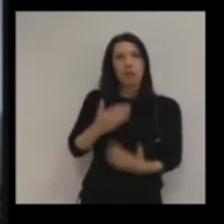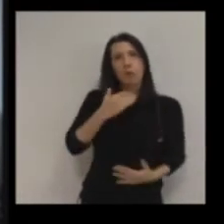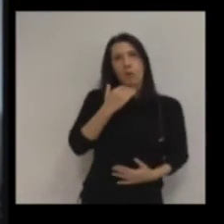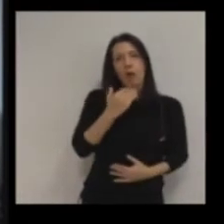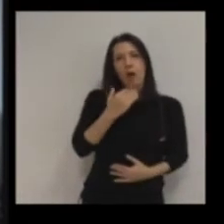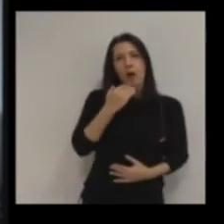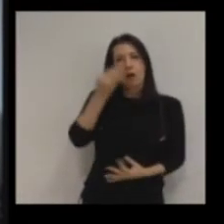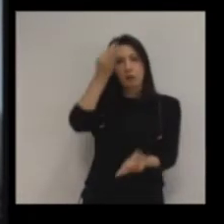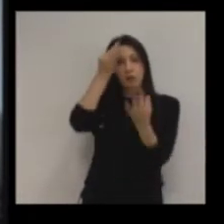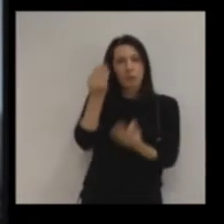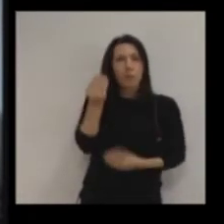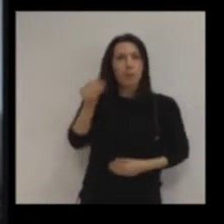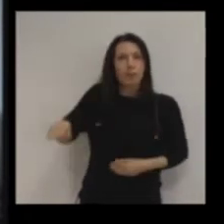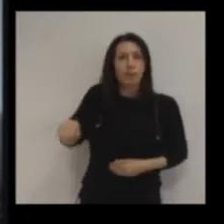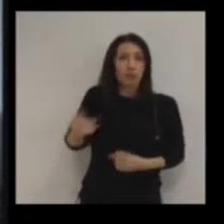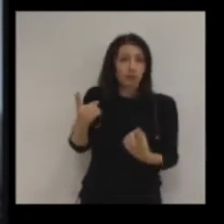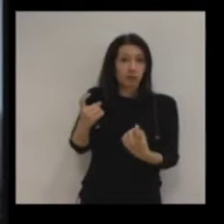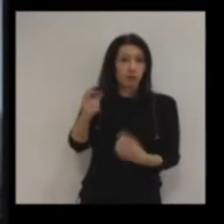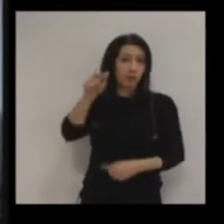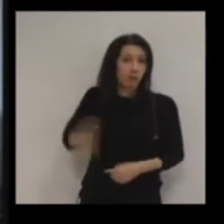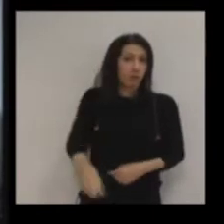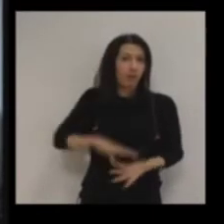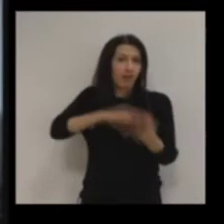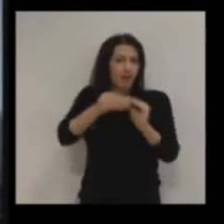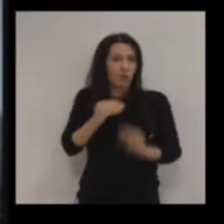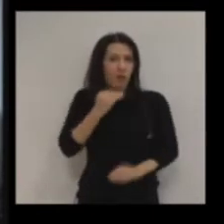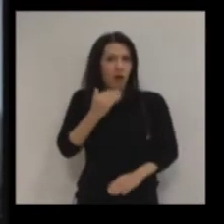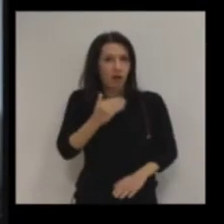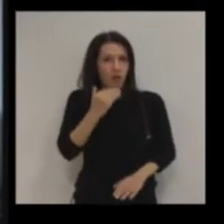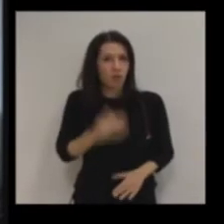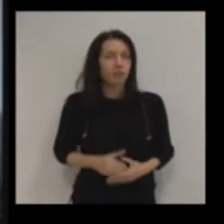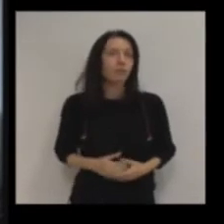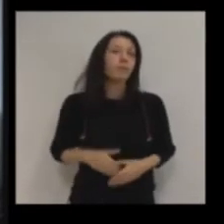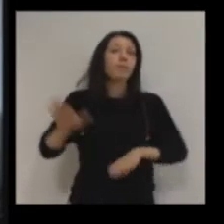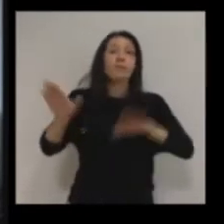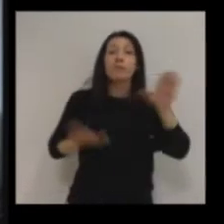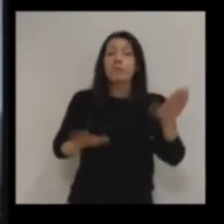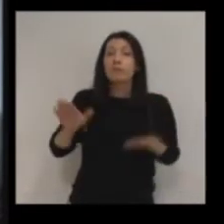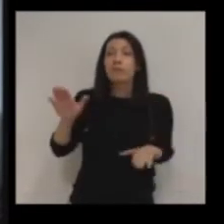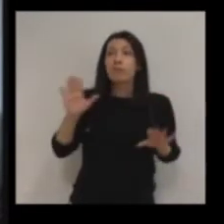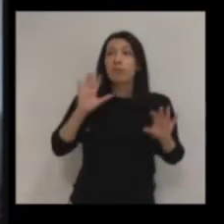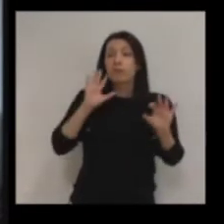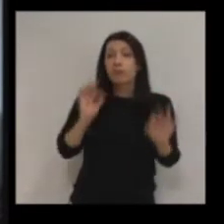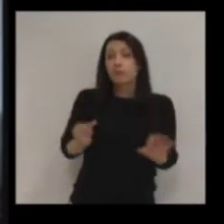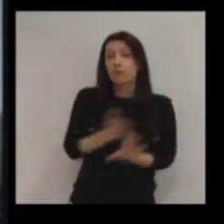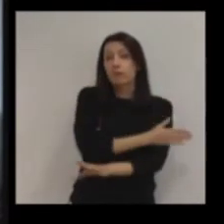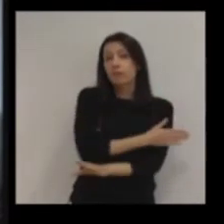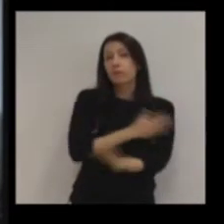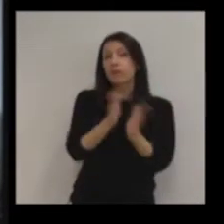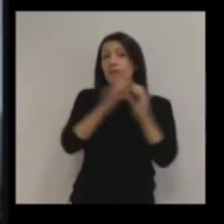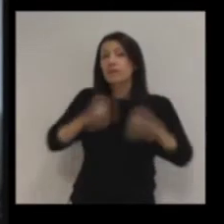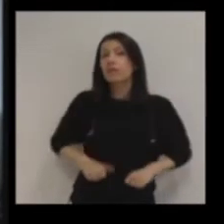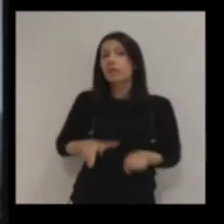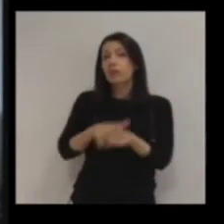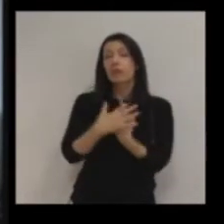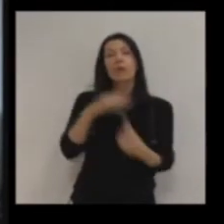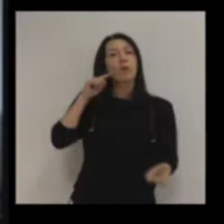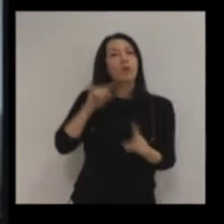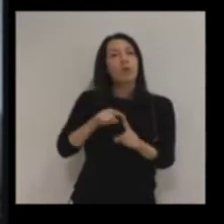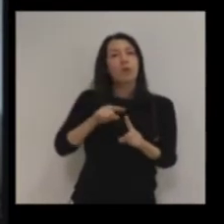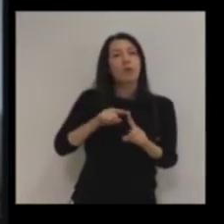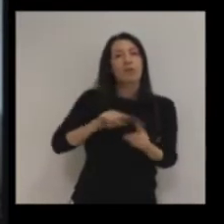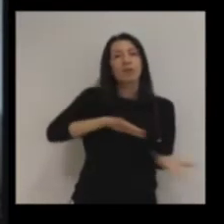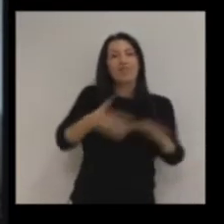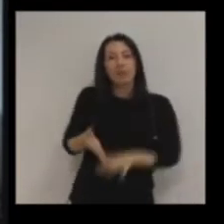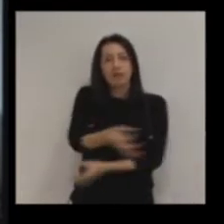que necesita a lo mejor una adaptación. Pero sería en ese caso establecer las condiciones para claro, hacer efectivo. Supuesto, sí, no